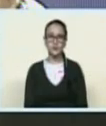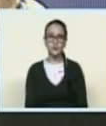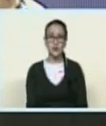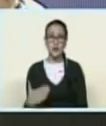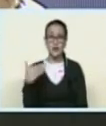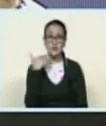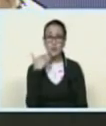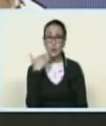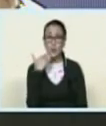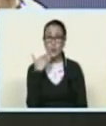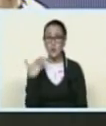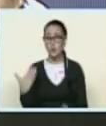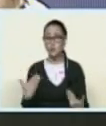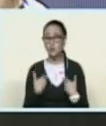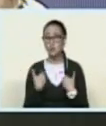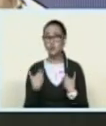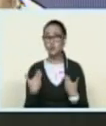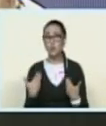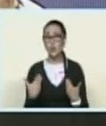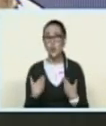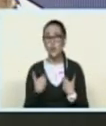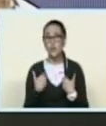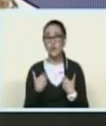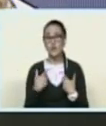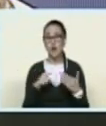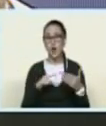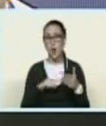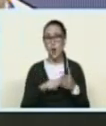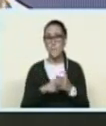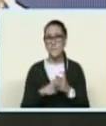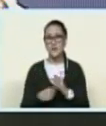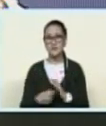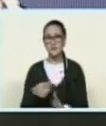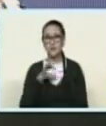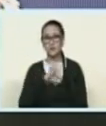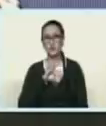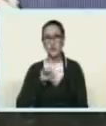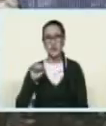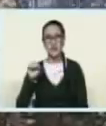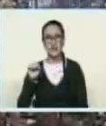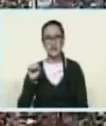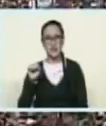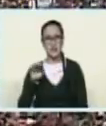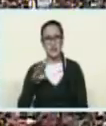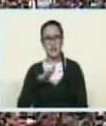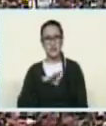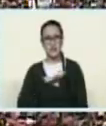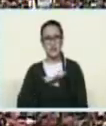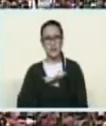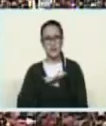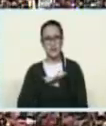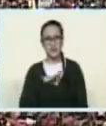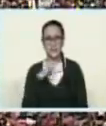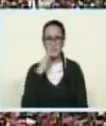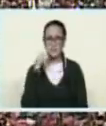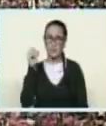Estados Unidos sufre la opresión socialista del régimen de Maduro.